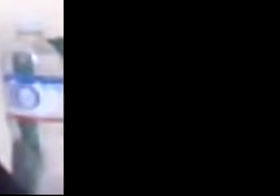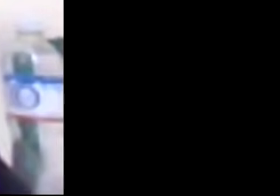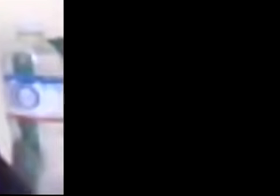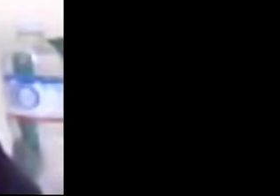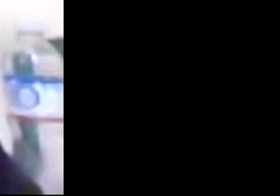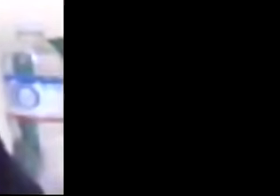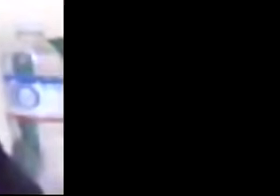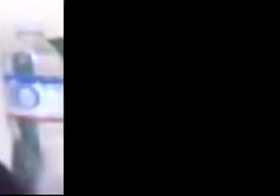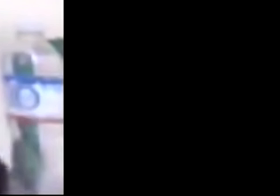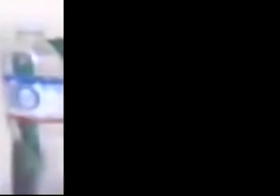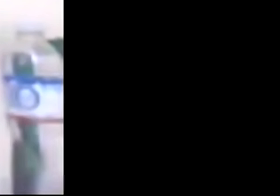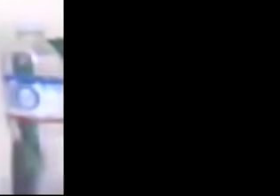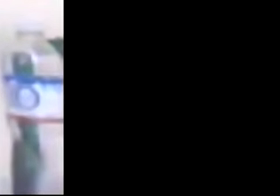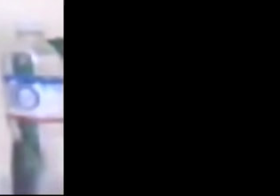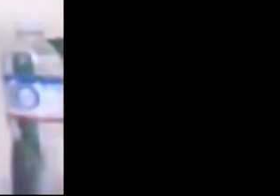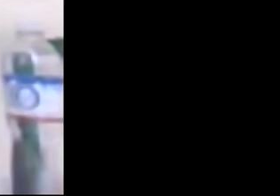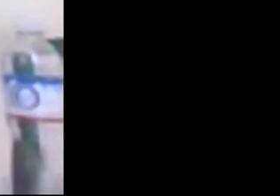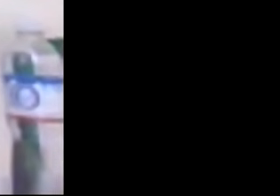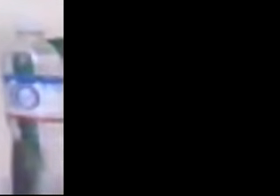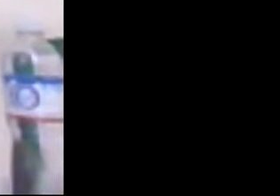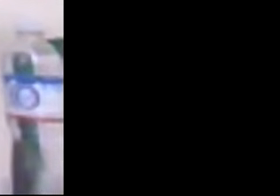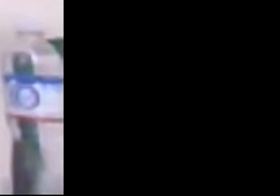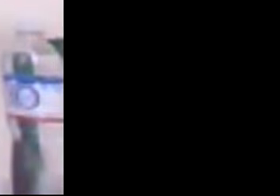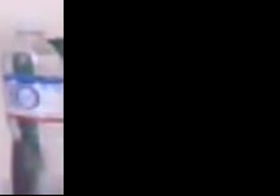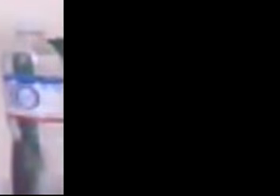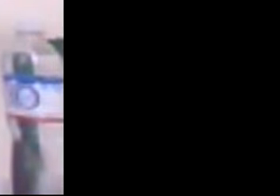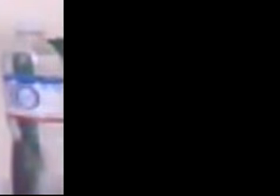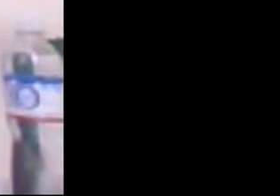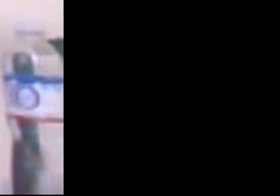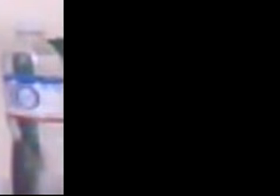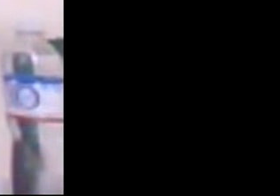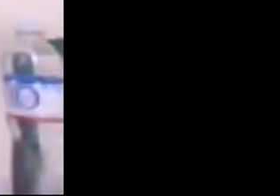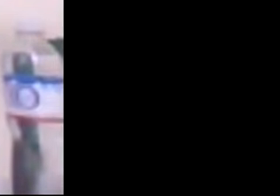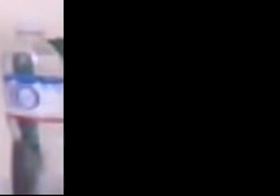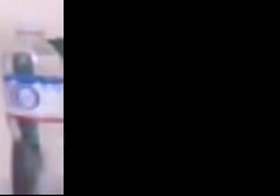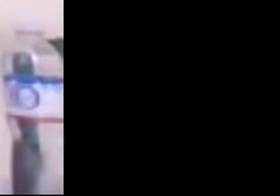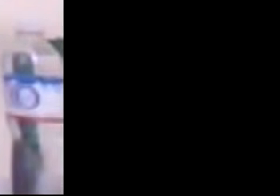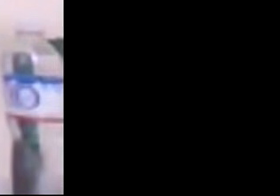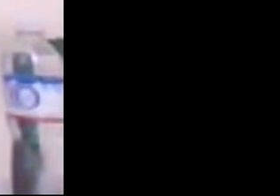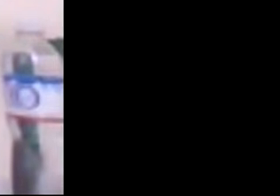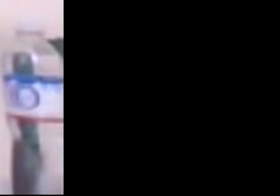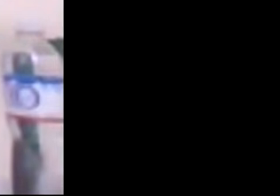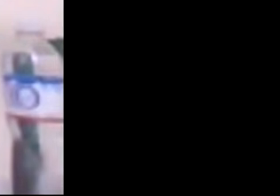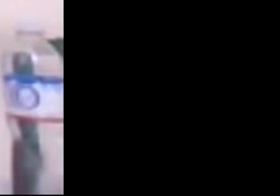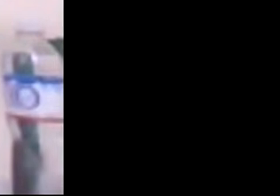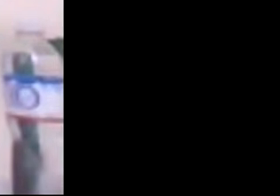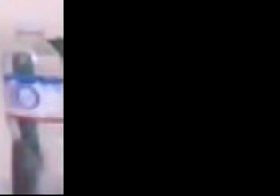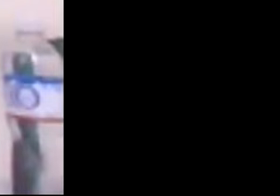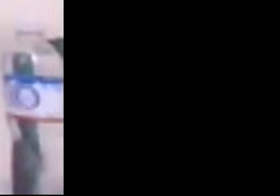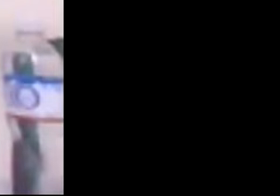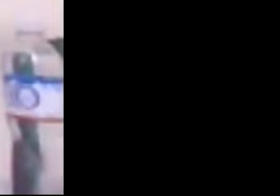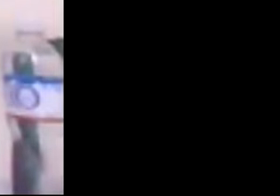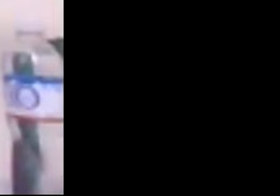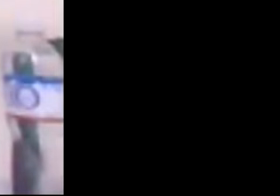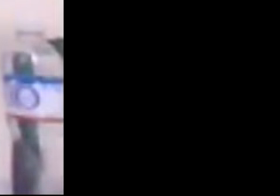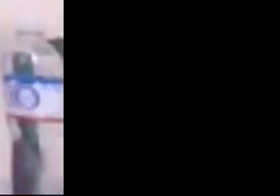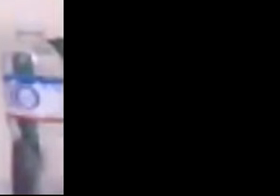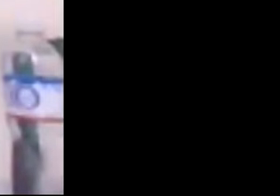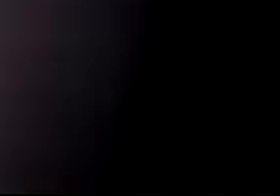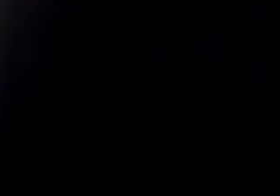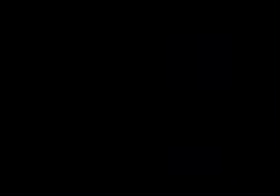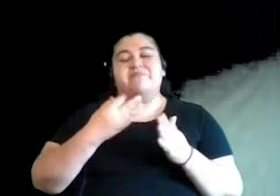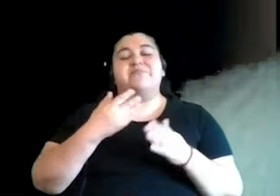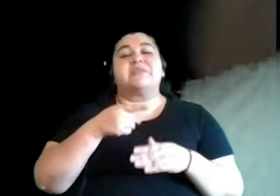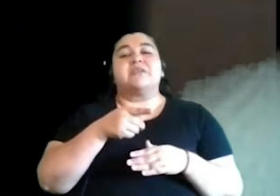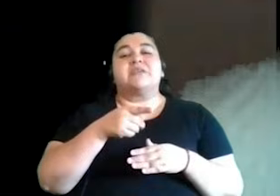enfocar en lo que es inocencia fiscal. Nos van a acompañar en la exposición la compañera Estela Marisaraza